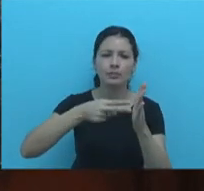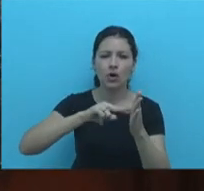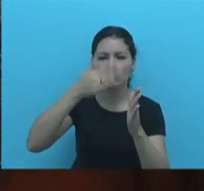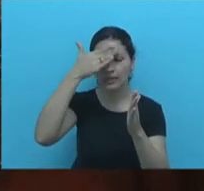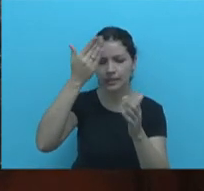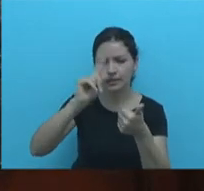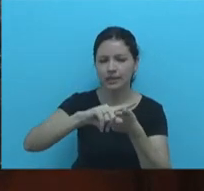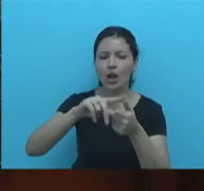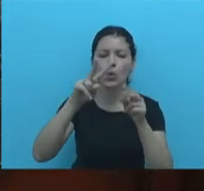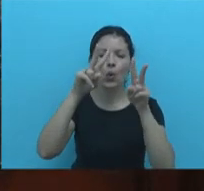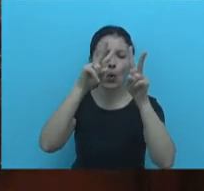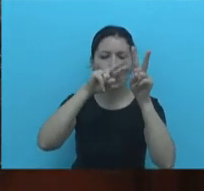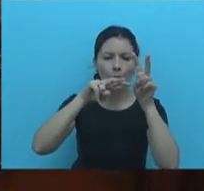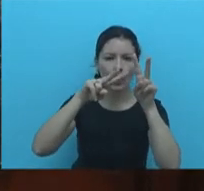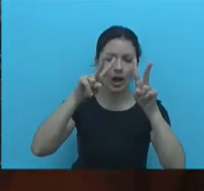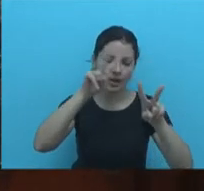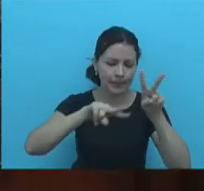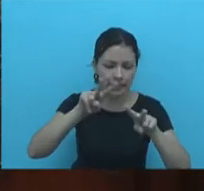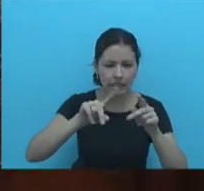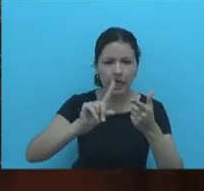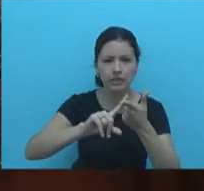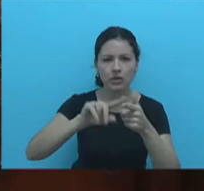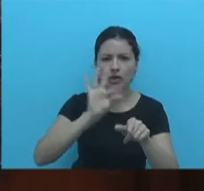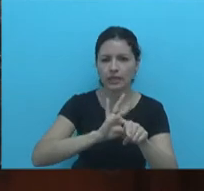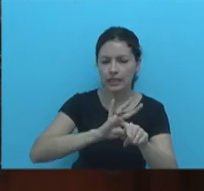líneas de investigación clínica,